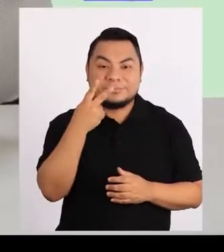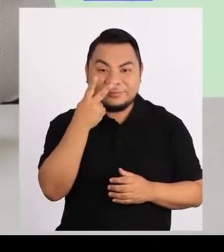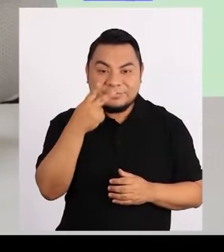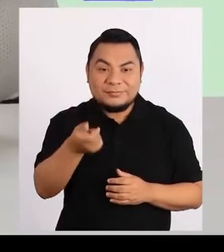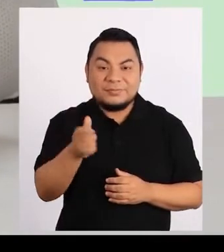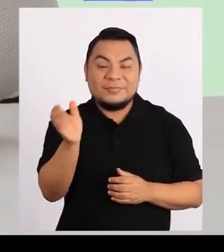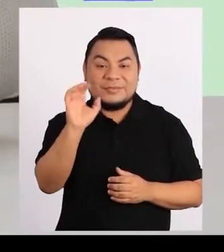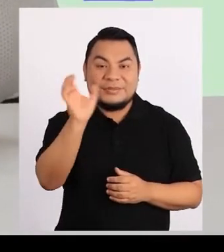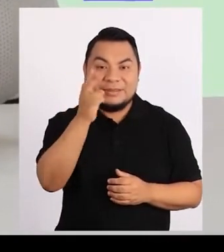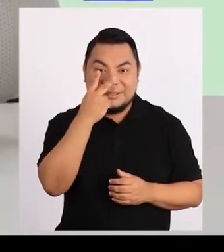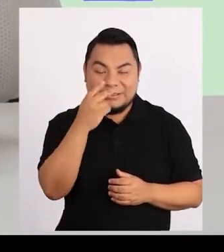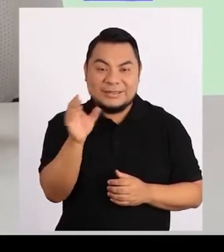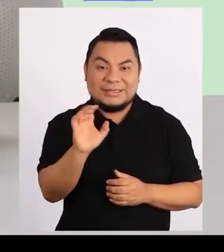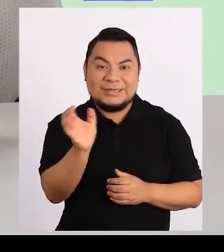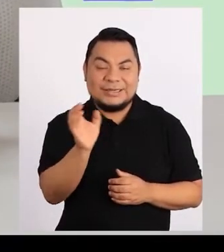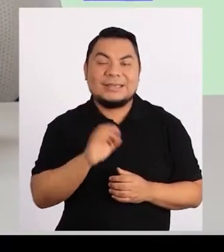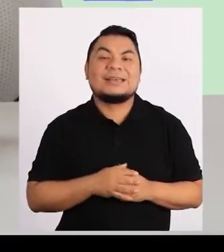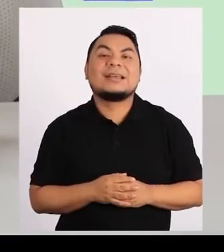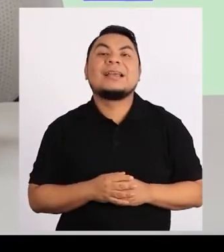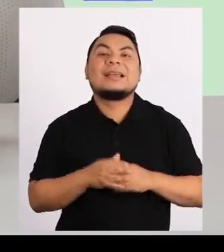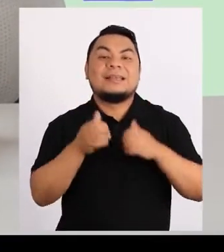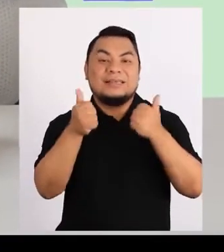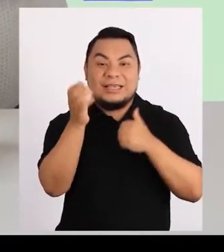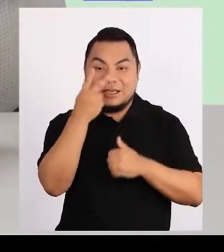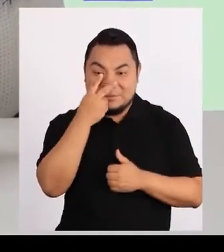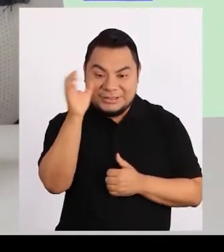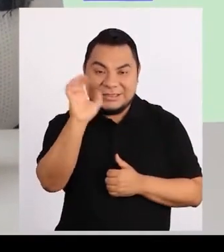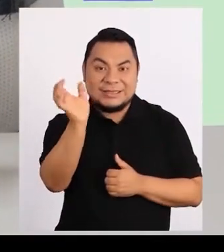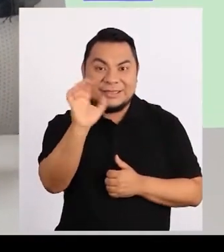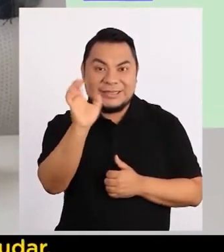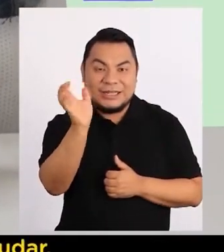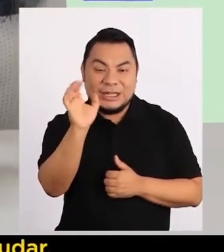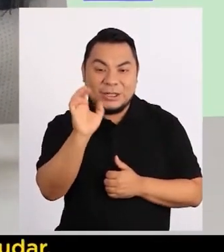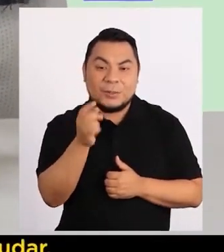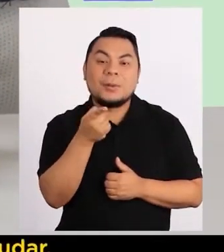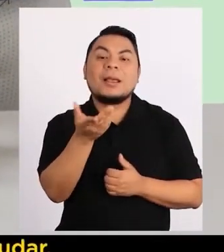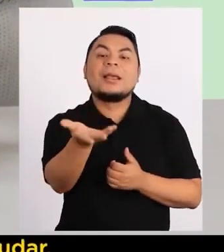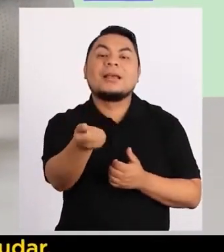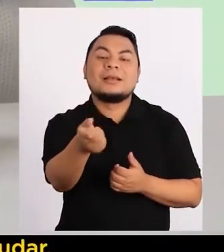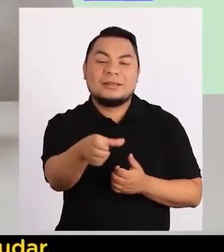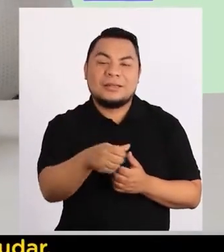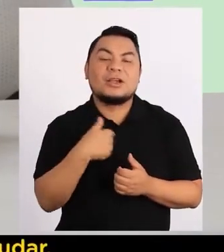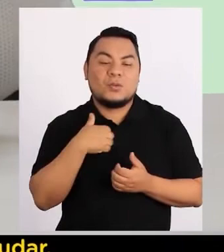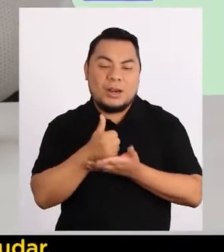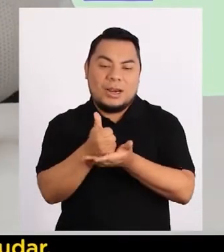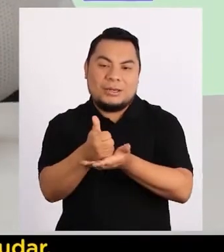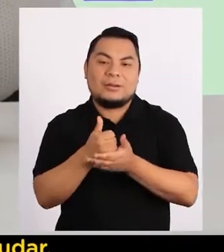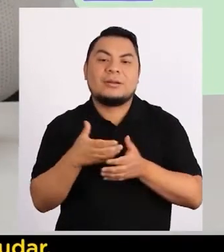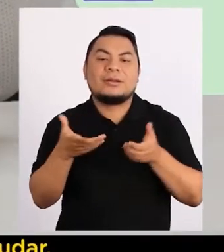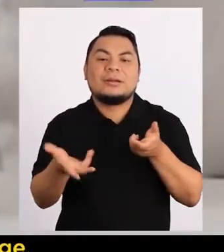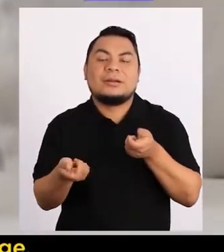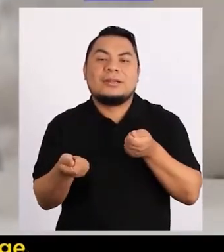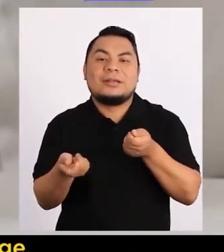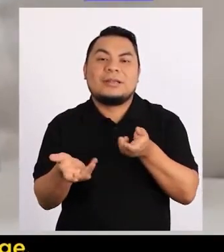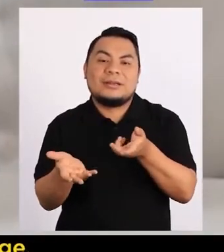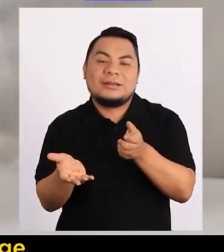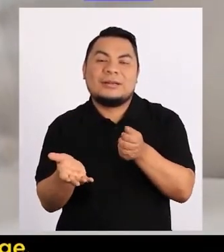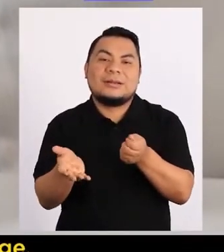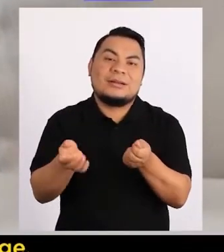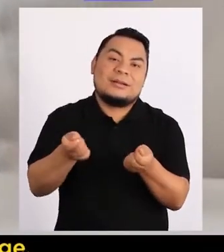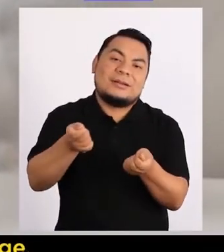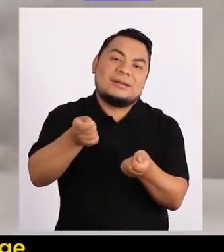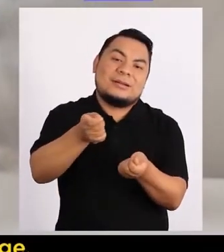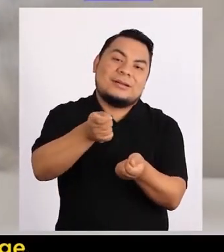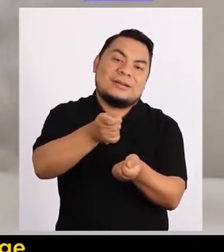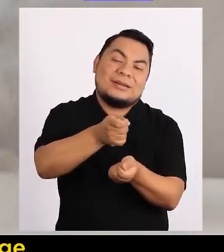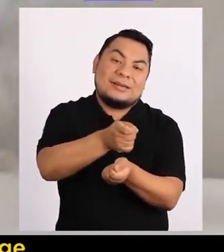Jorge, mira tu sonajero. Ajá, míralo. Tienes que alcanzarlo. Yo te voy a ayudar. Giramos,